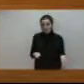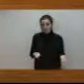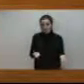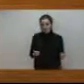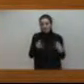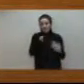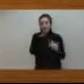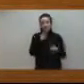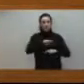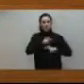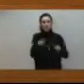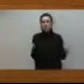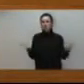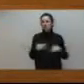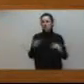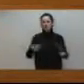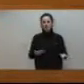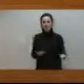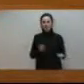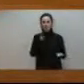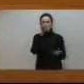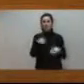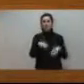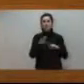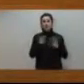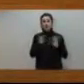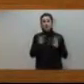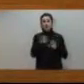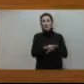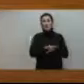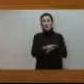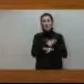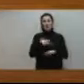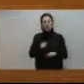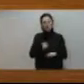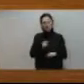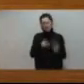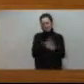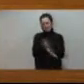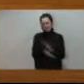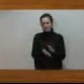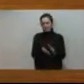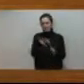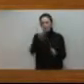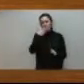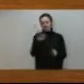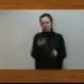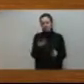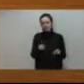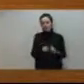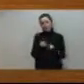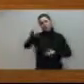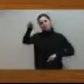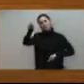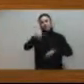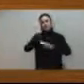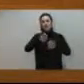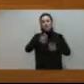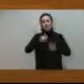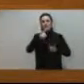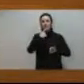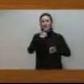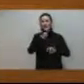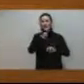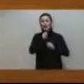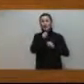se ha contestado en este caso por causas ajenas a la voluntad del Gobierno. Oiga, esto es de risa. ¿Qué tenían ustedes a Superman allí puesto para que no nos mandasen los